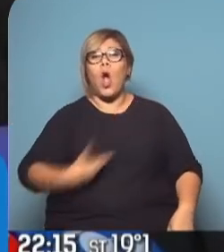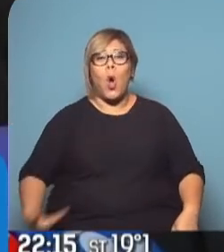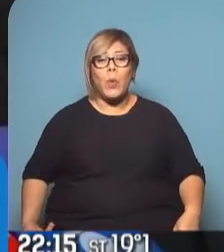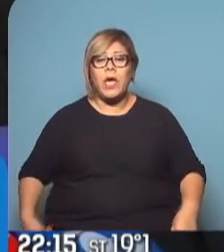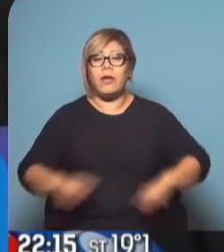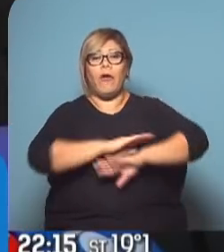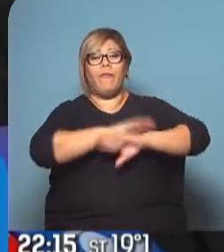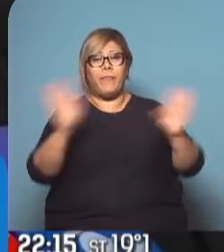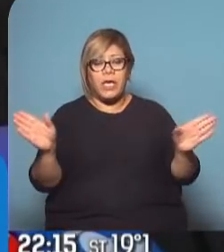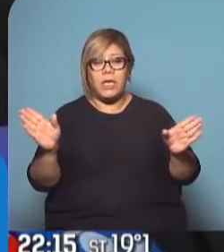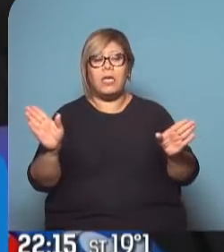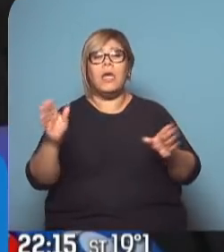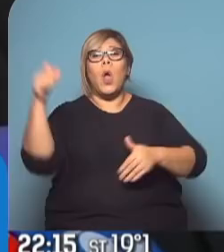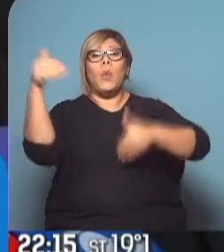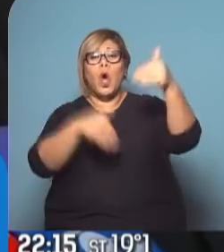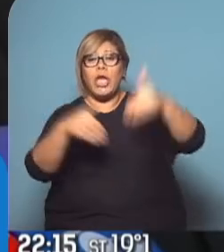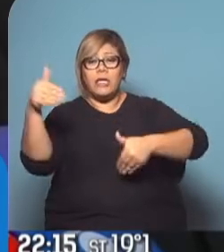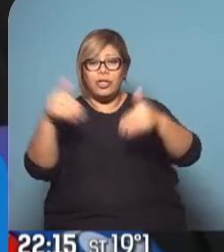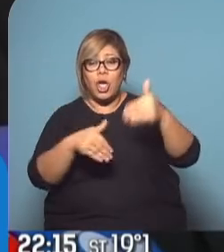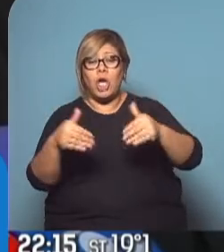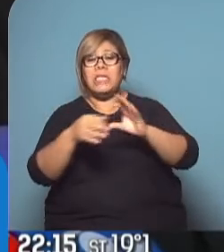van a hacer todos los esfuerzos, se van a seguir haciendo.